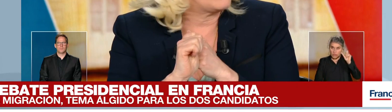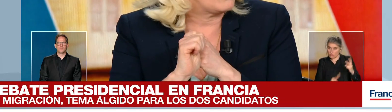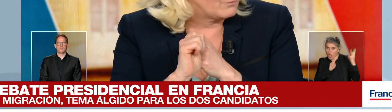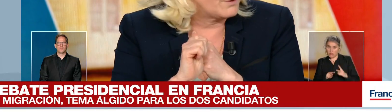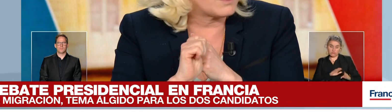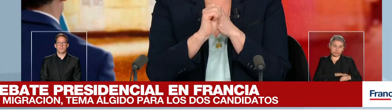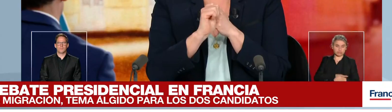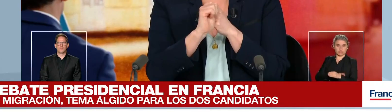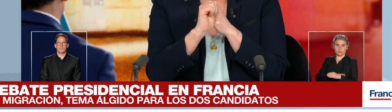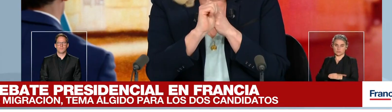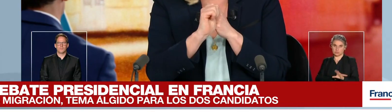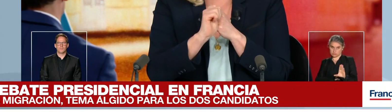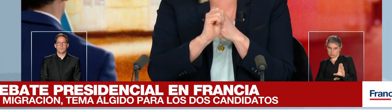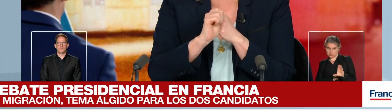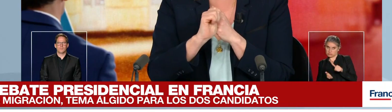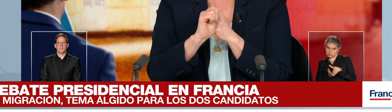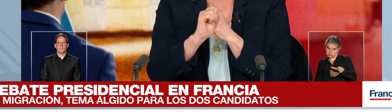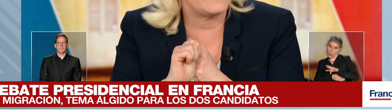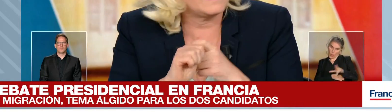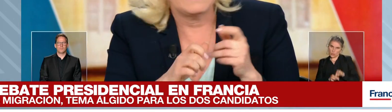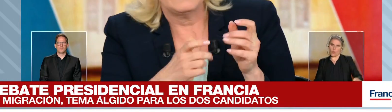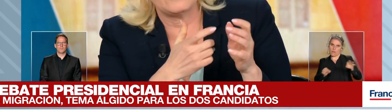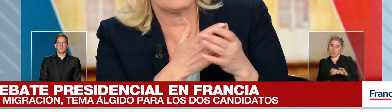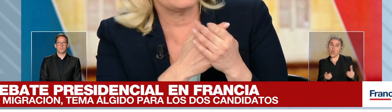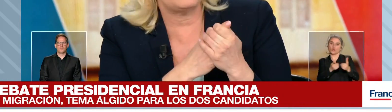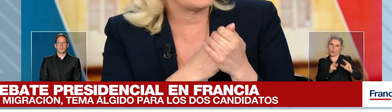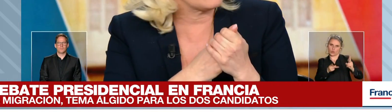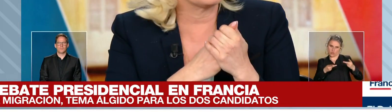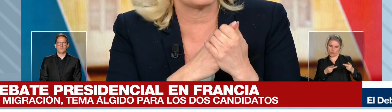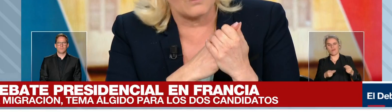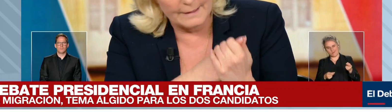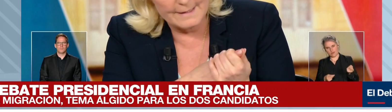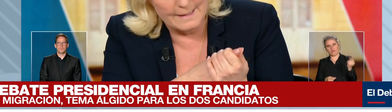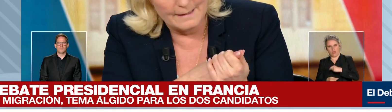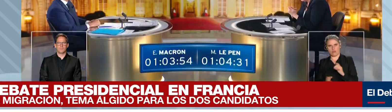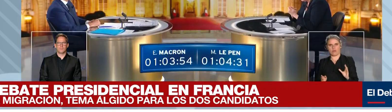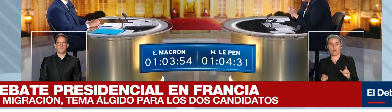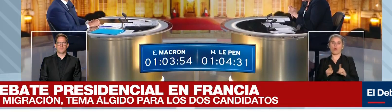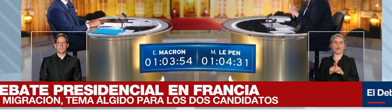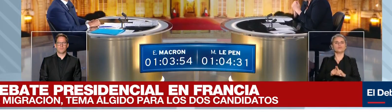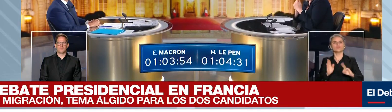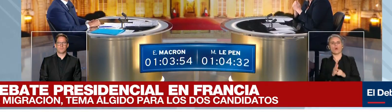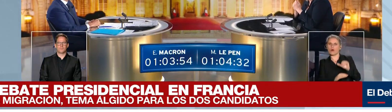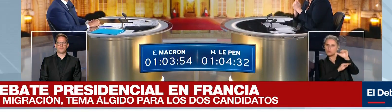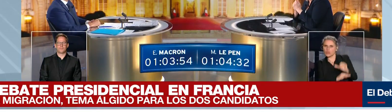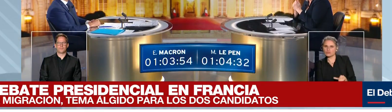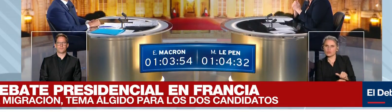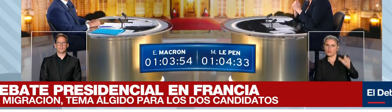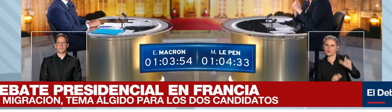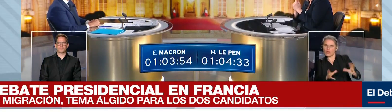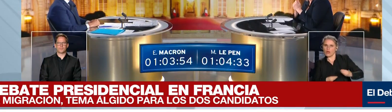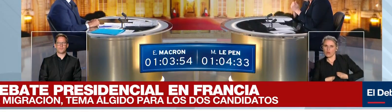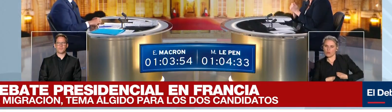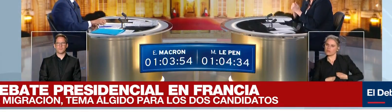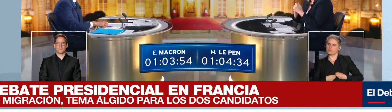lo único que se puede hacer es pedirles a estas personas que se devuelvan a sus casas y pedirles que vengan con una autorización. Se propondrá